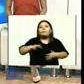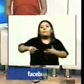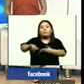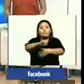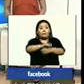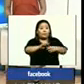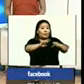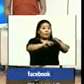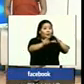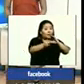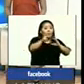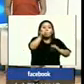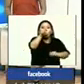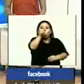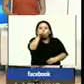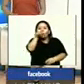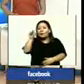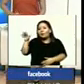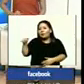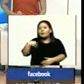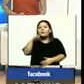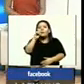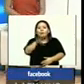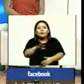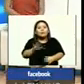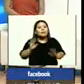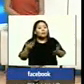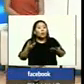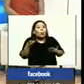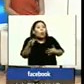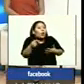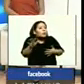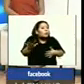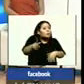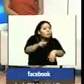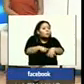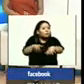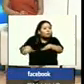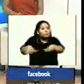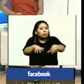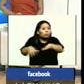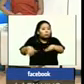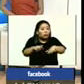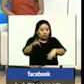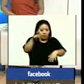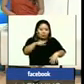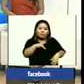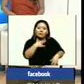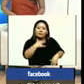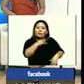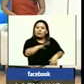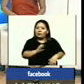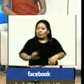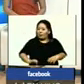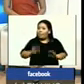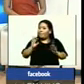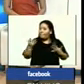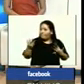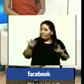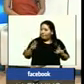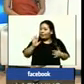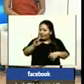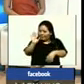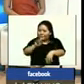en su cuenta de Twitter ha dicho que los parámetros preliminares de este sismo sentido en el país se van a dar a conocer